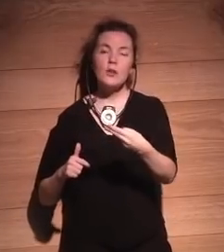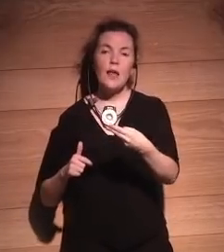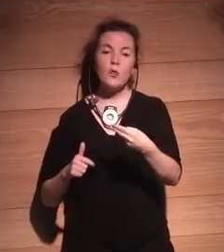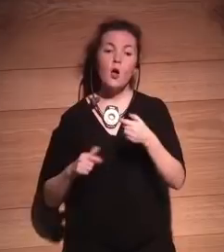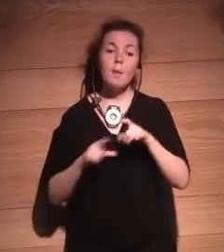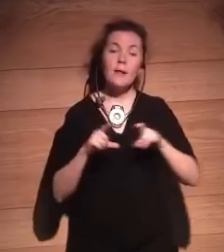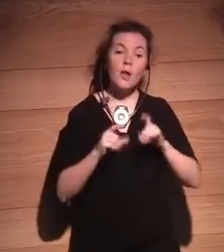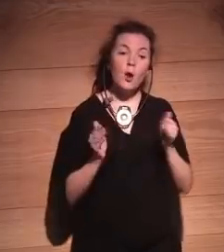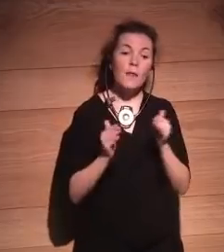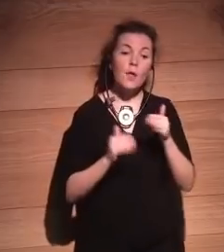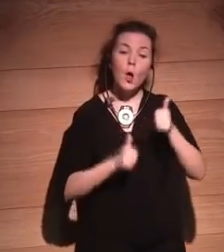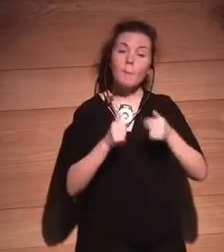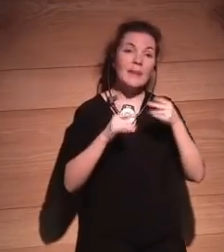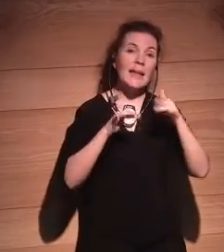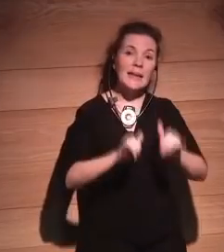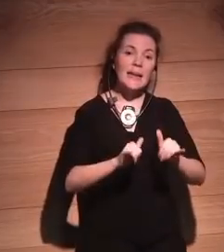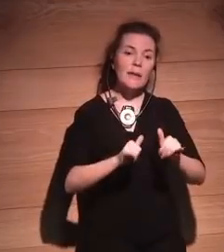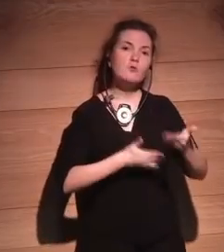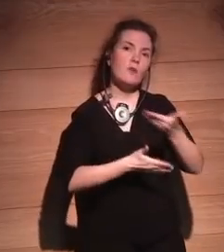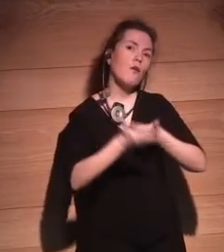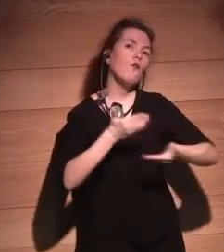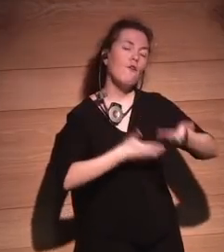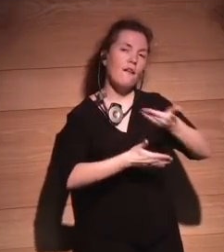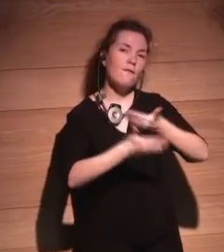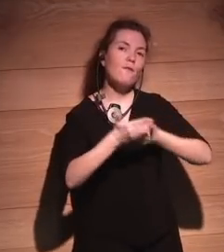compiten, hemos visto mucha colaboración